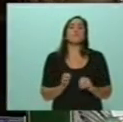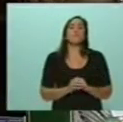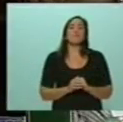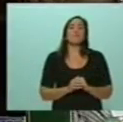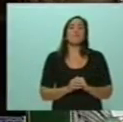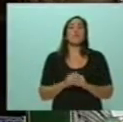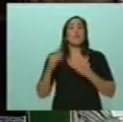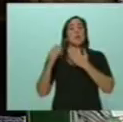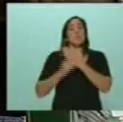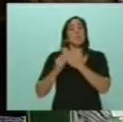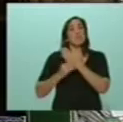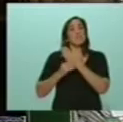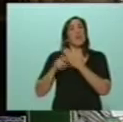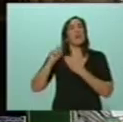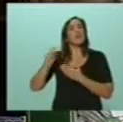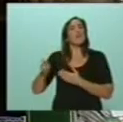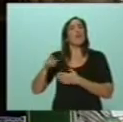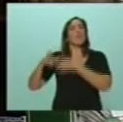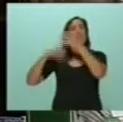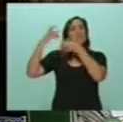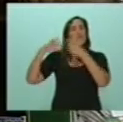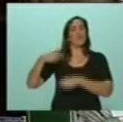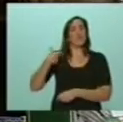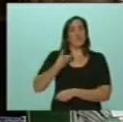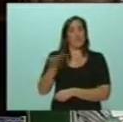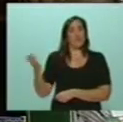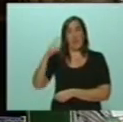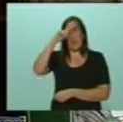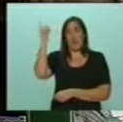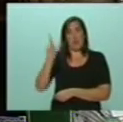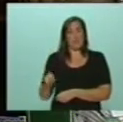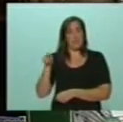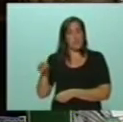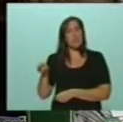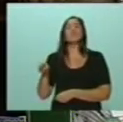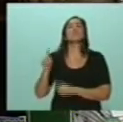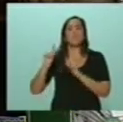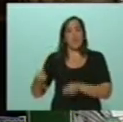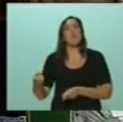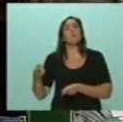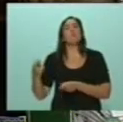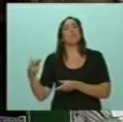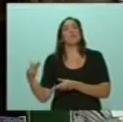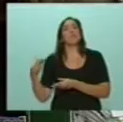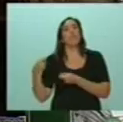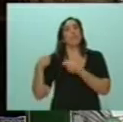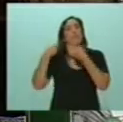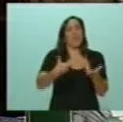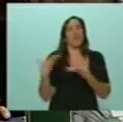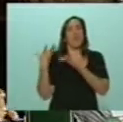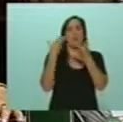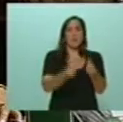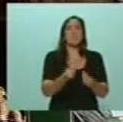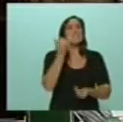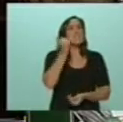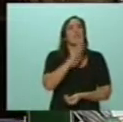El Ministerio de Asuntos Sociales, el Ministerio de Desarrollo Social de la Nación, también aplicó ya